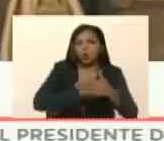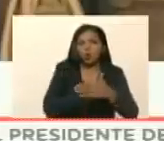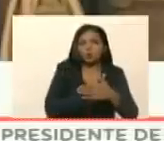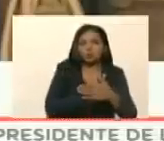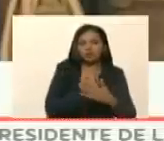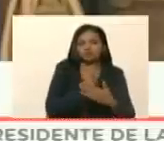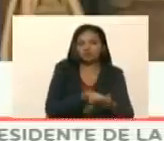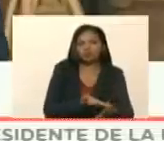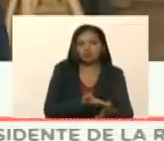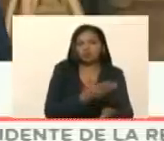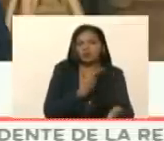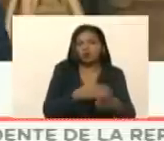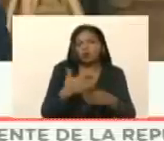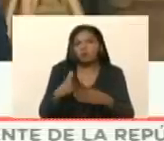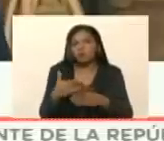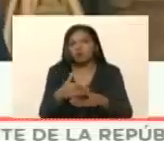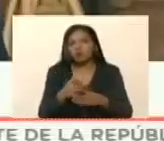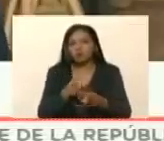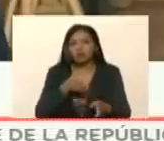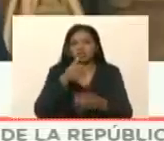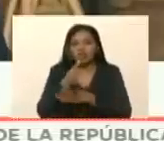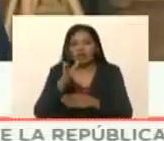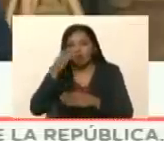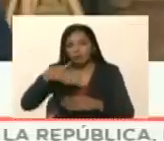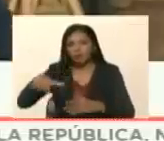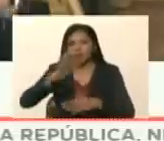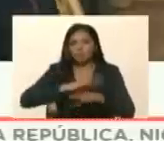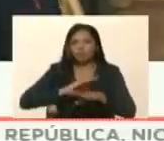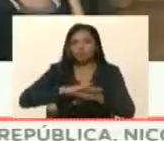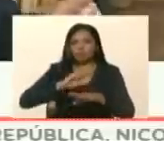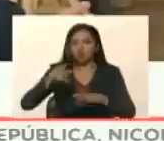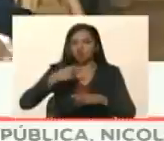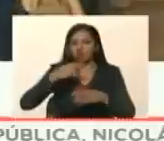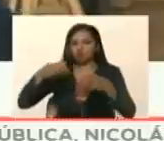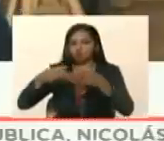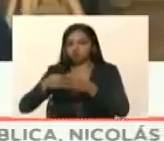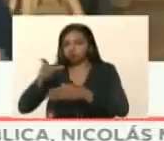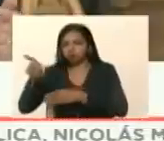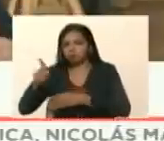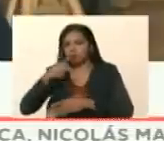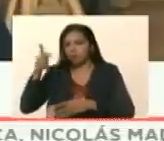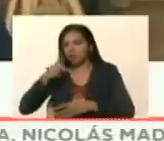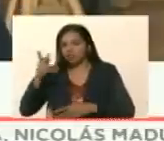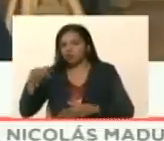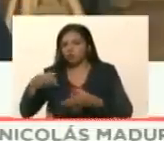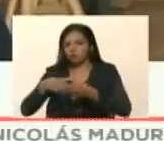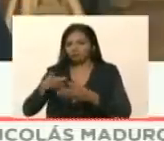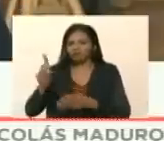pudra, pero que no le llegue al pueblo porque yo estoy con determinado personaje político. No.